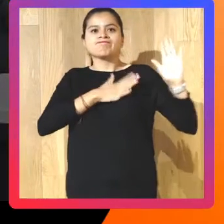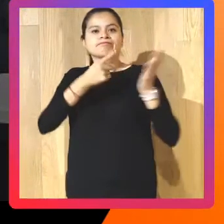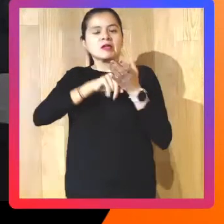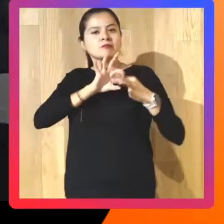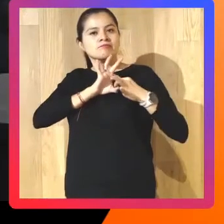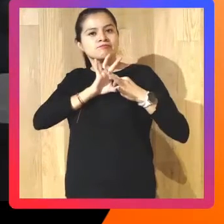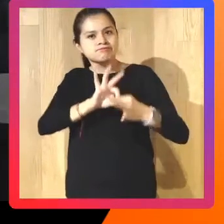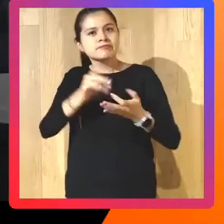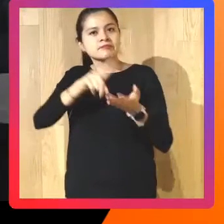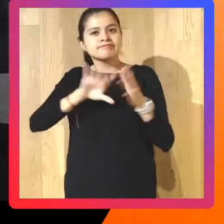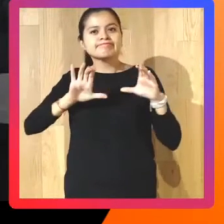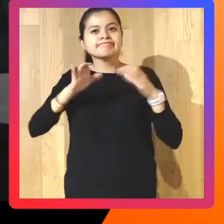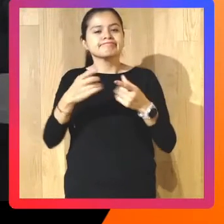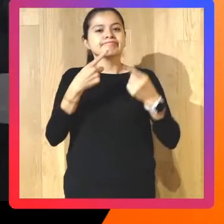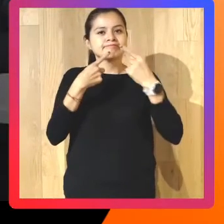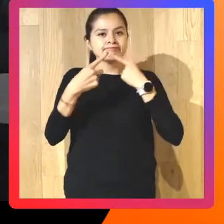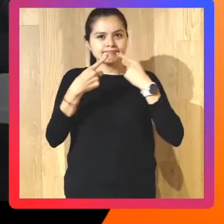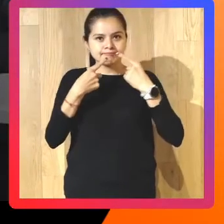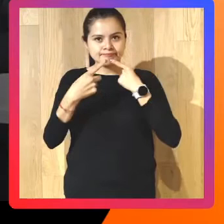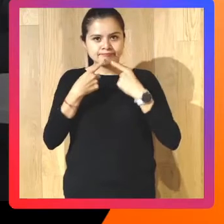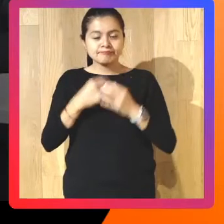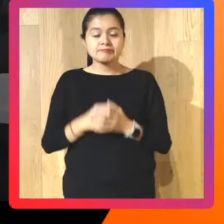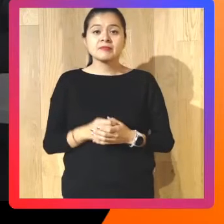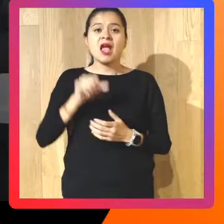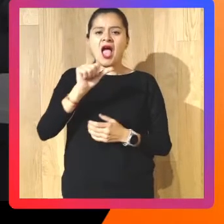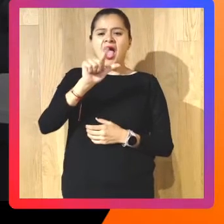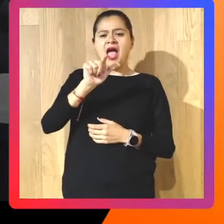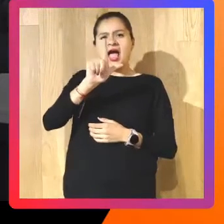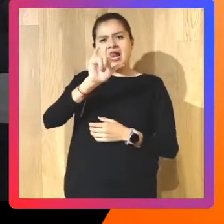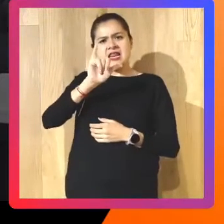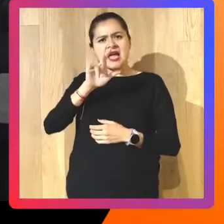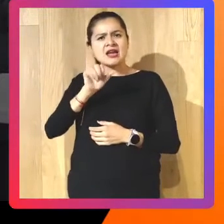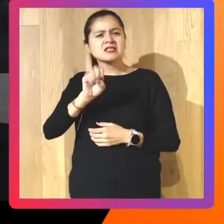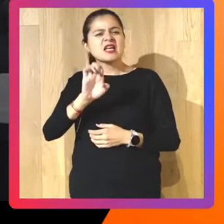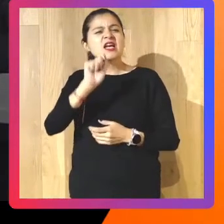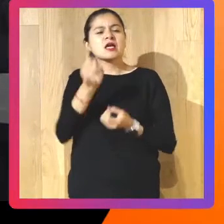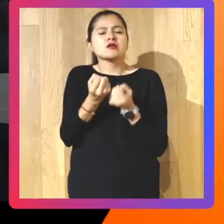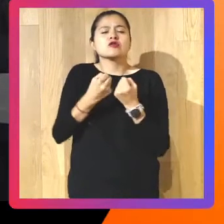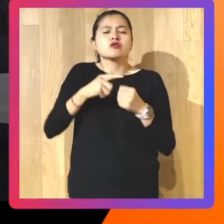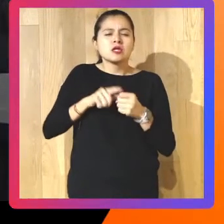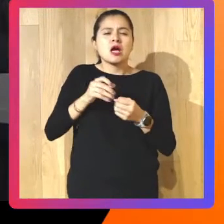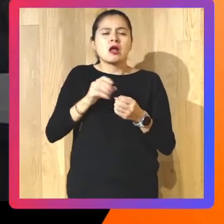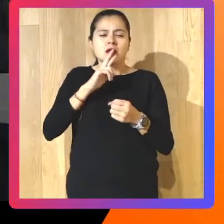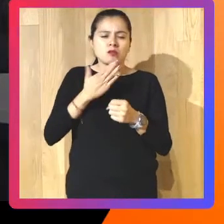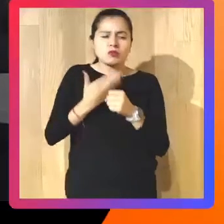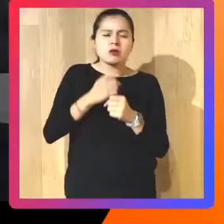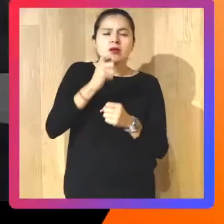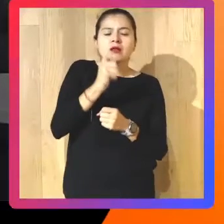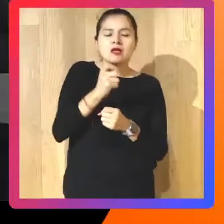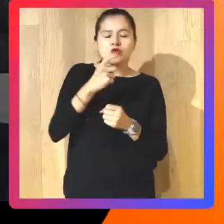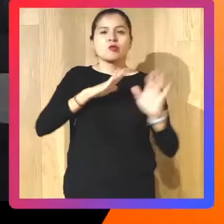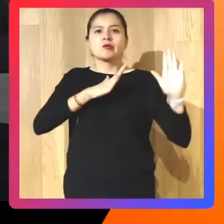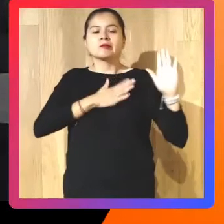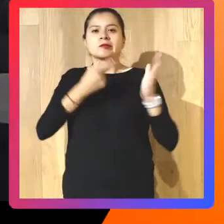este importante conversatorio. En Aliarse entendemos a la responsabilidad social empresarial como el compromiso